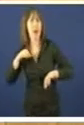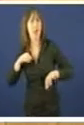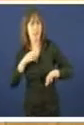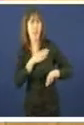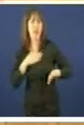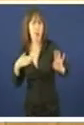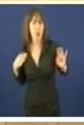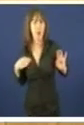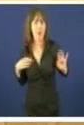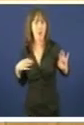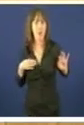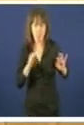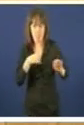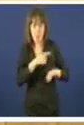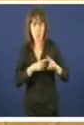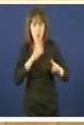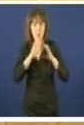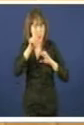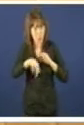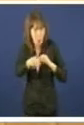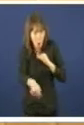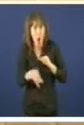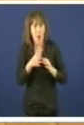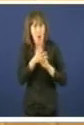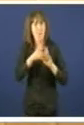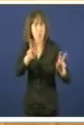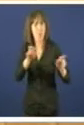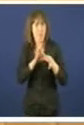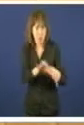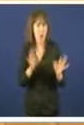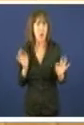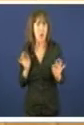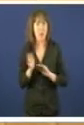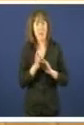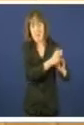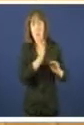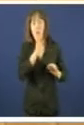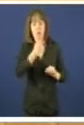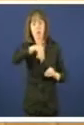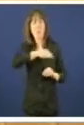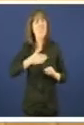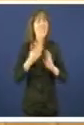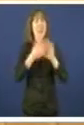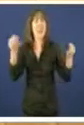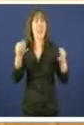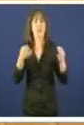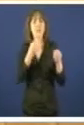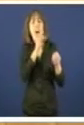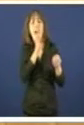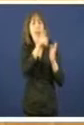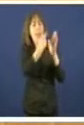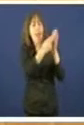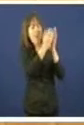falaban dese asunto. E, por o tanto, como nos do que queremos falar e do que di a lei e do que din as